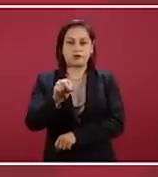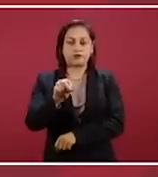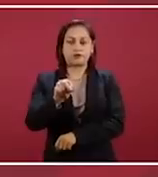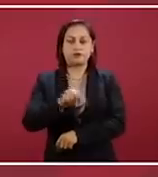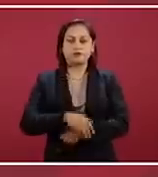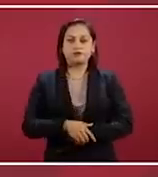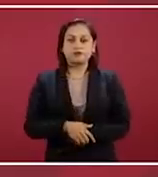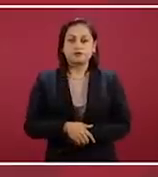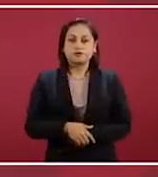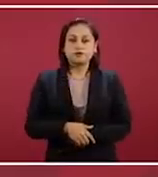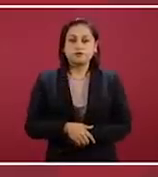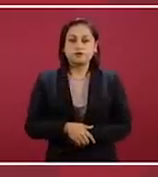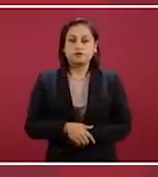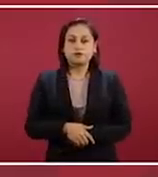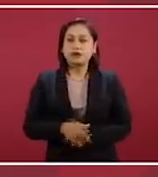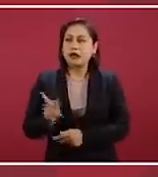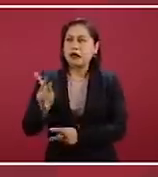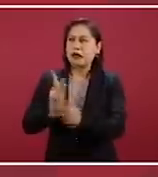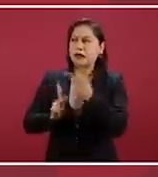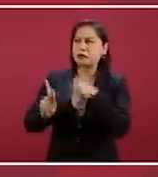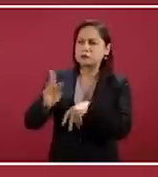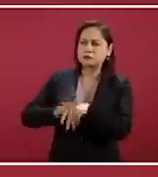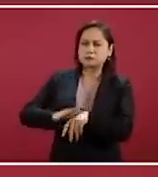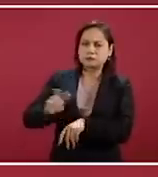sin aumentar la deuda,